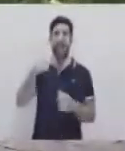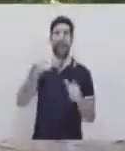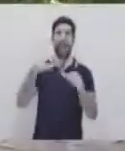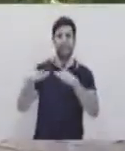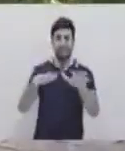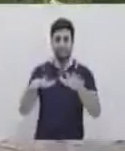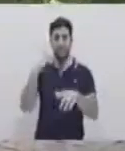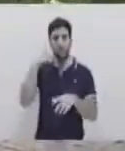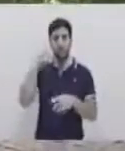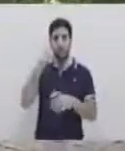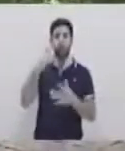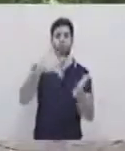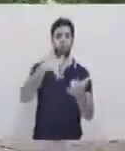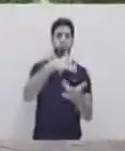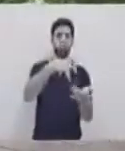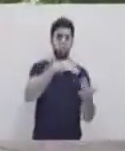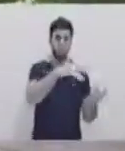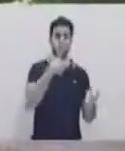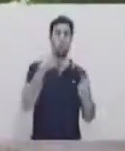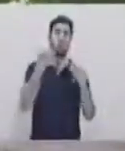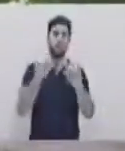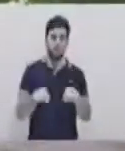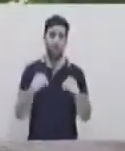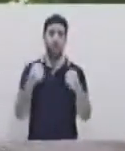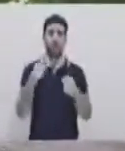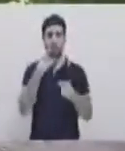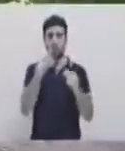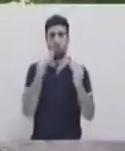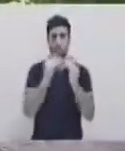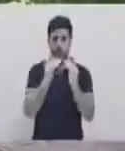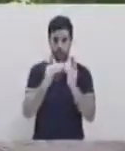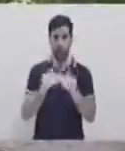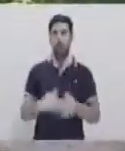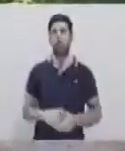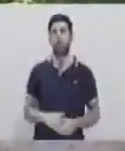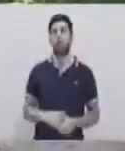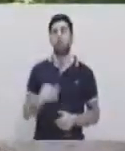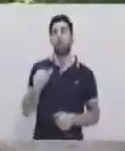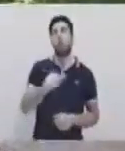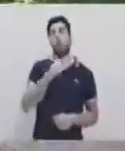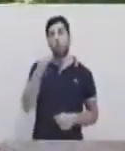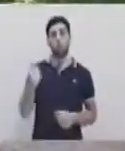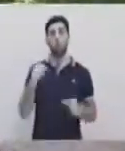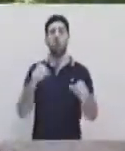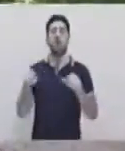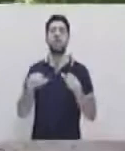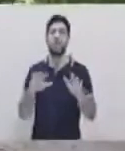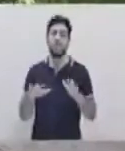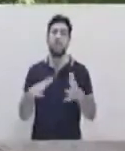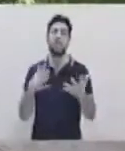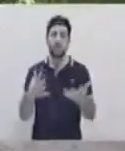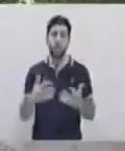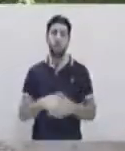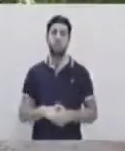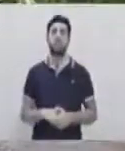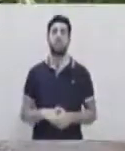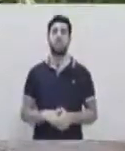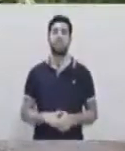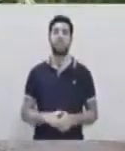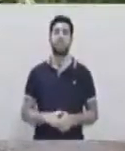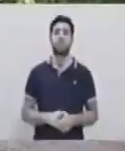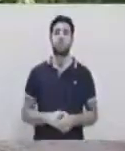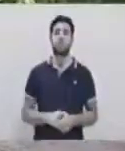actividades recreativas que podemos realizar en casa. Para la siguiente actividad voy a utilizar los